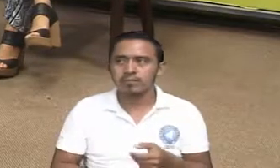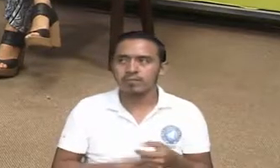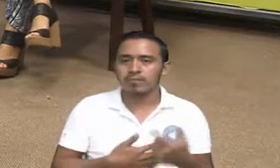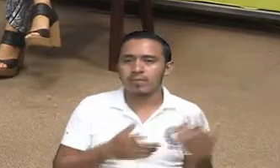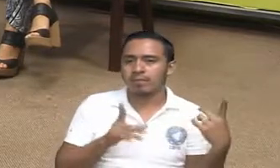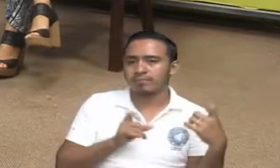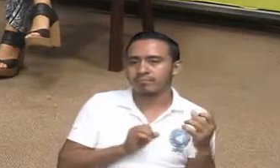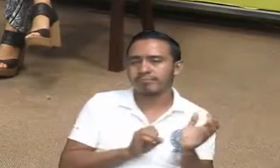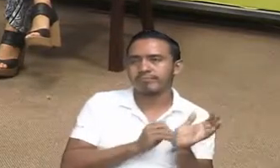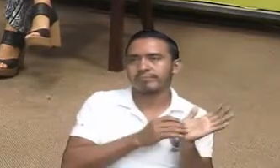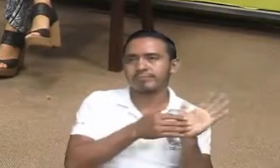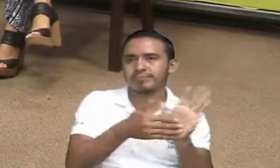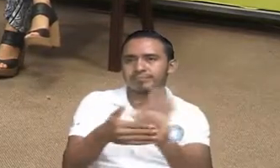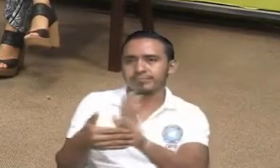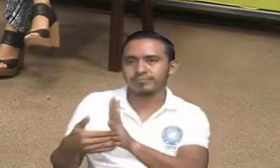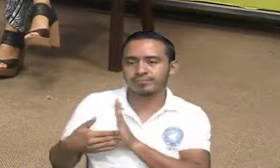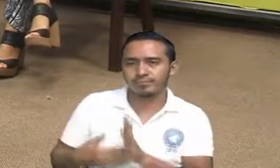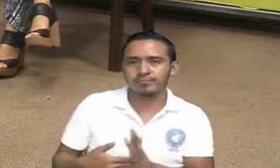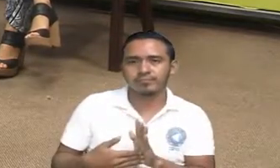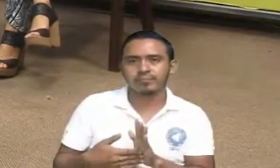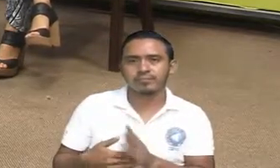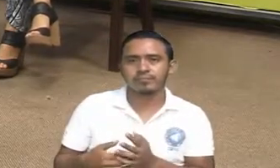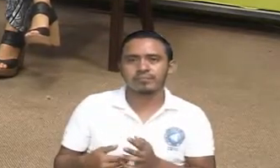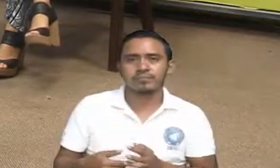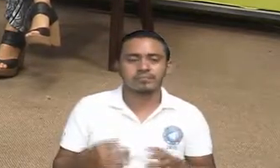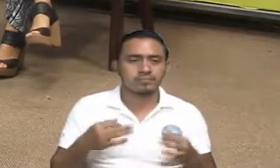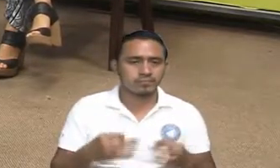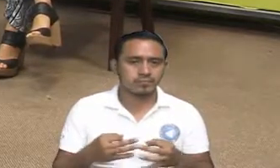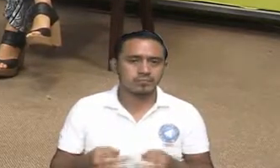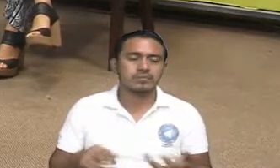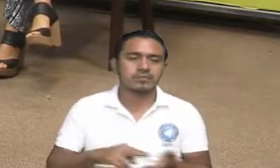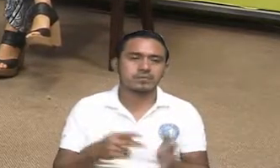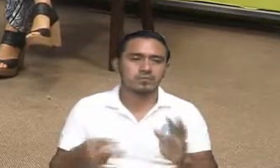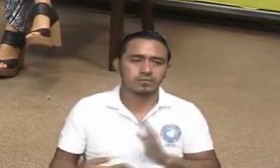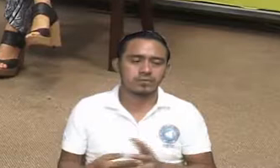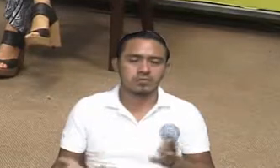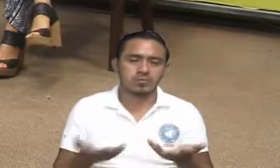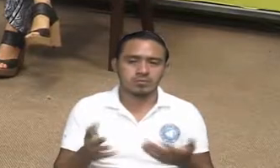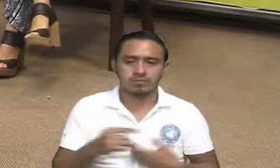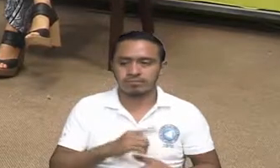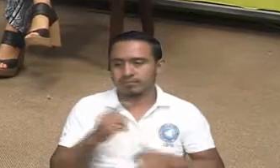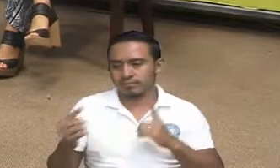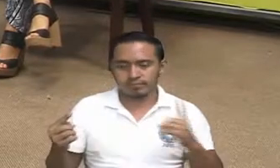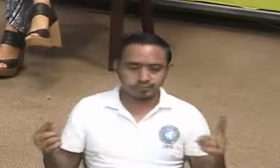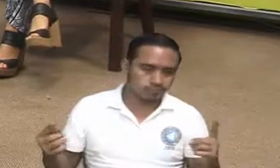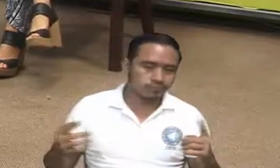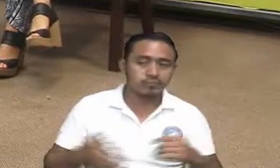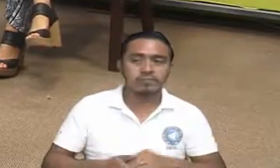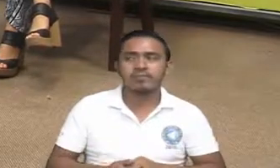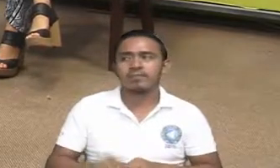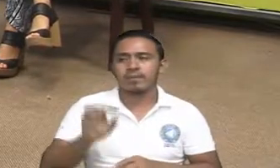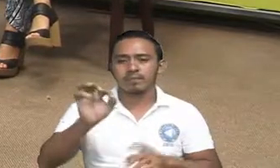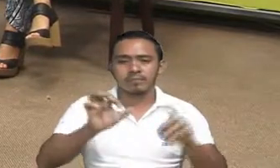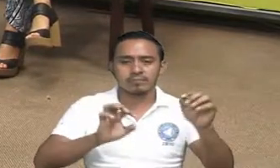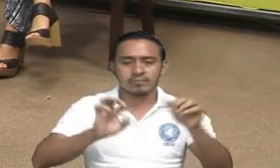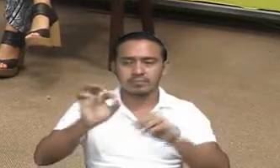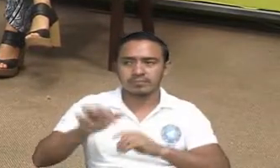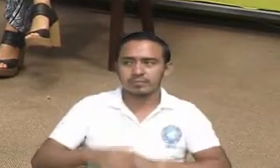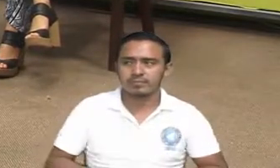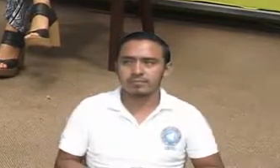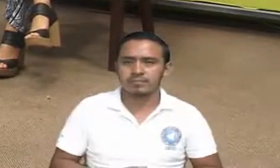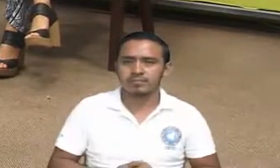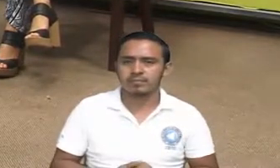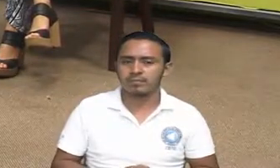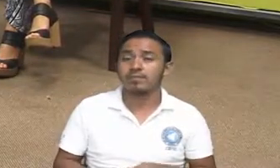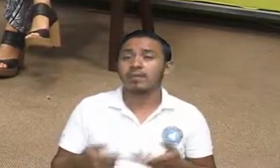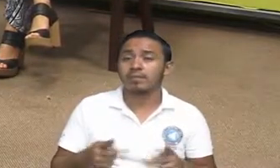una foto para que aquella persona pueda sentirse segura. Eso es un extremo. Y son comportamientos así, pequeñas cosas que no se les va dando